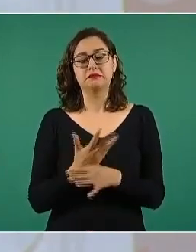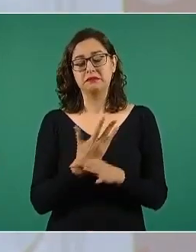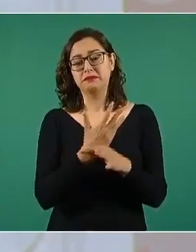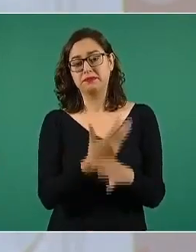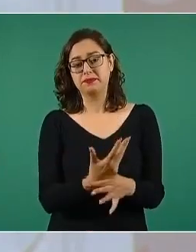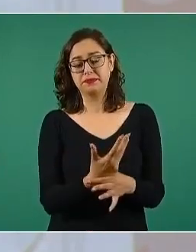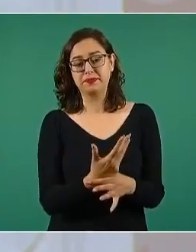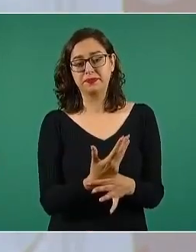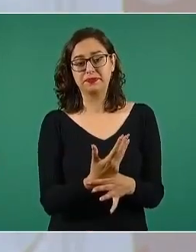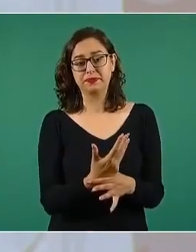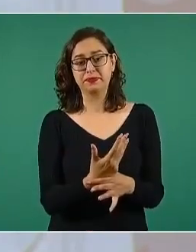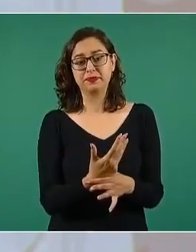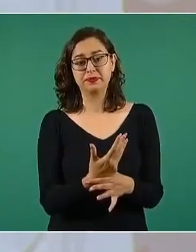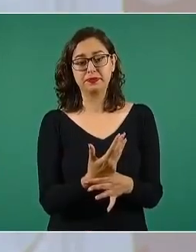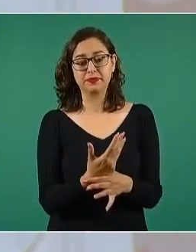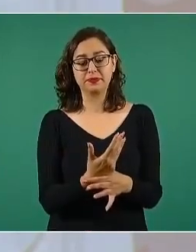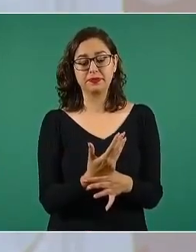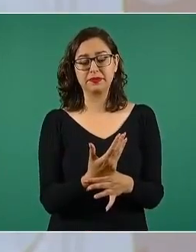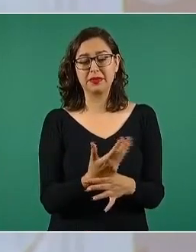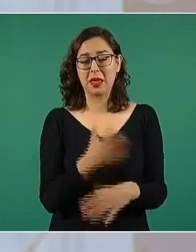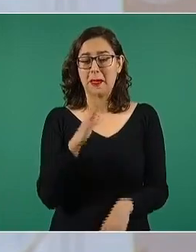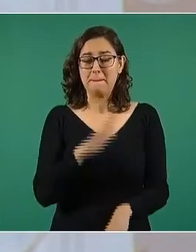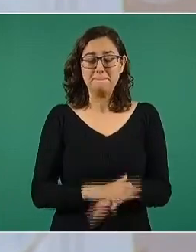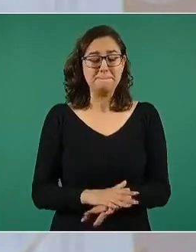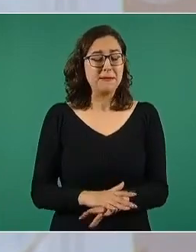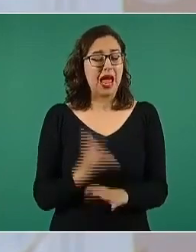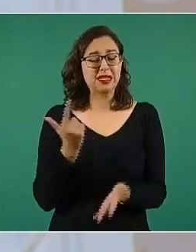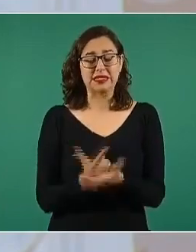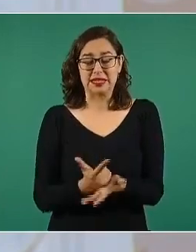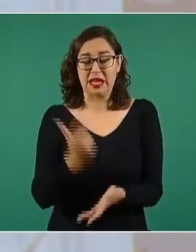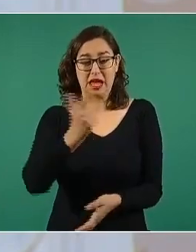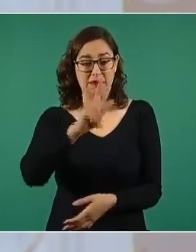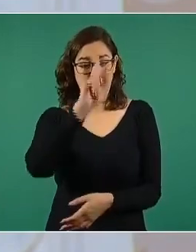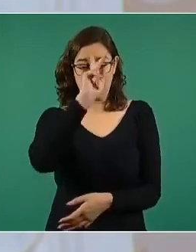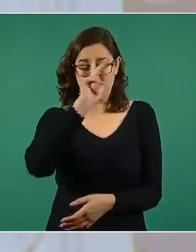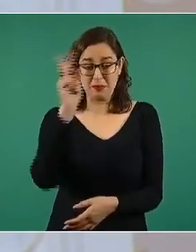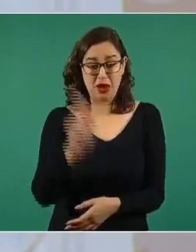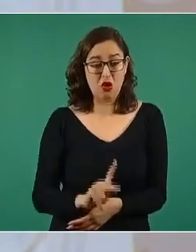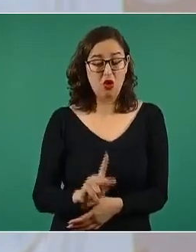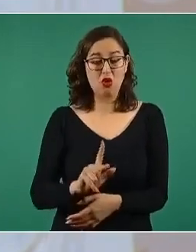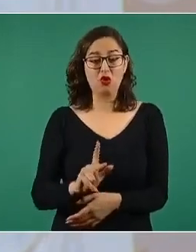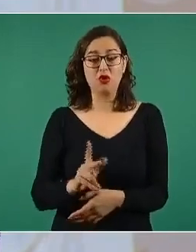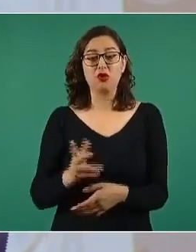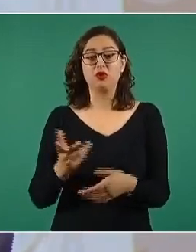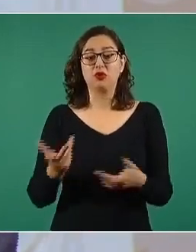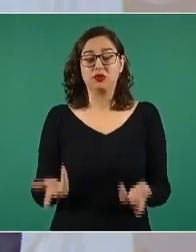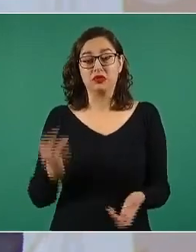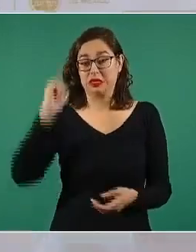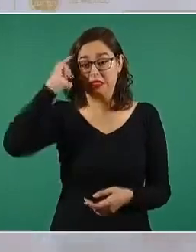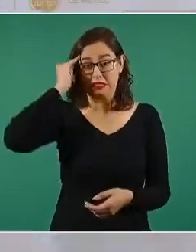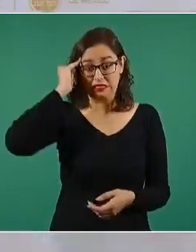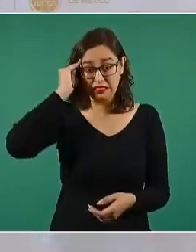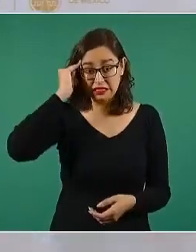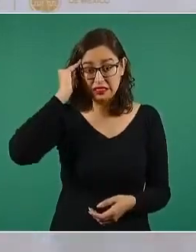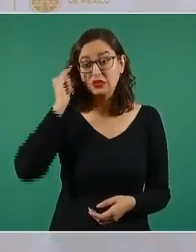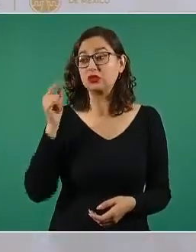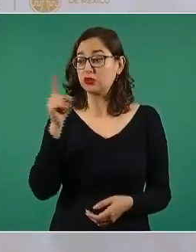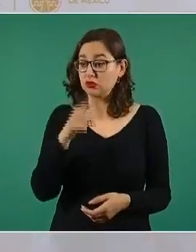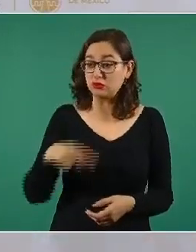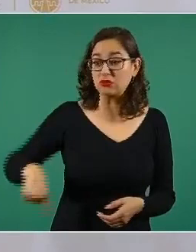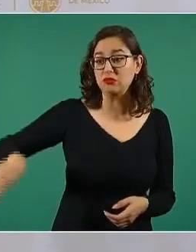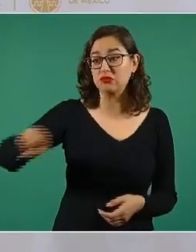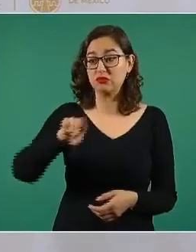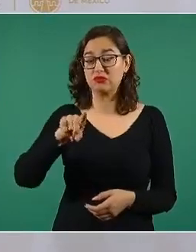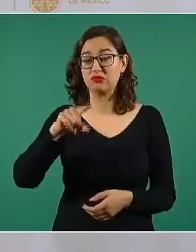afirma que el cataclismo más atroz que sufrieron los amerindios en